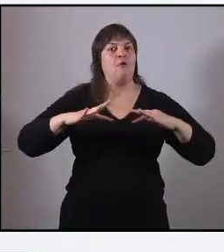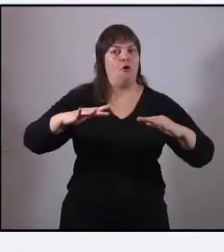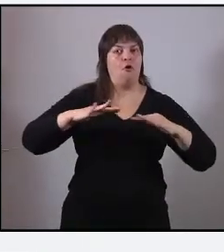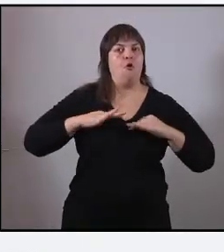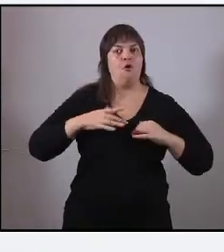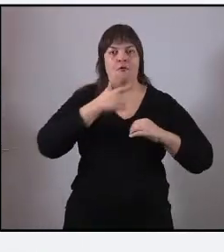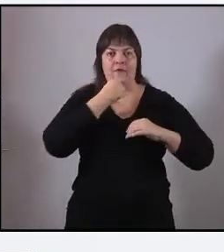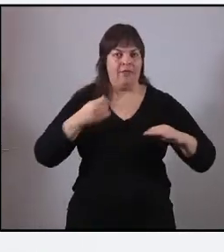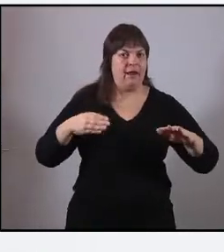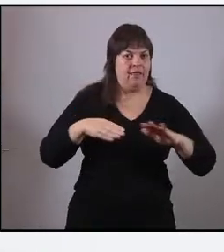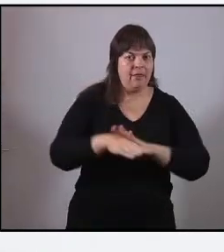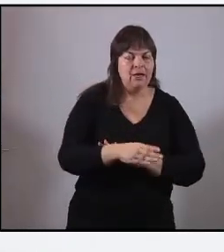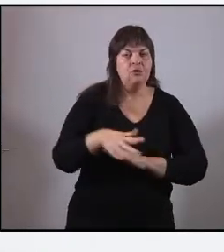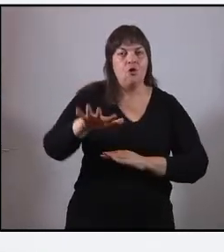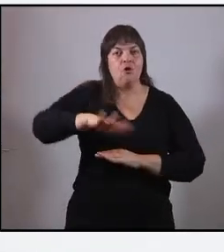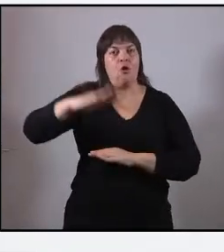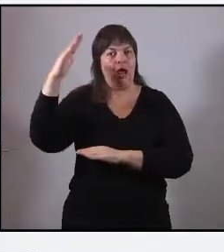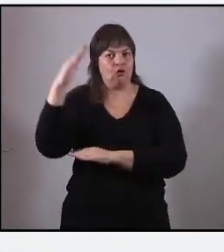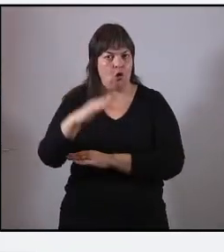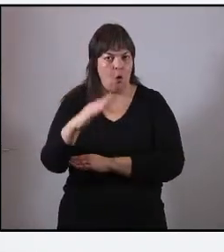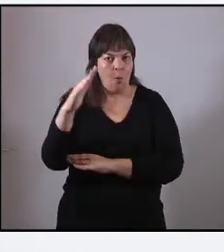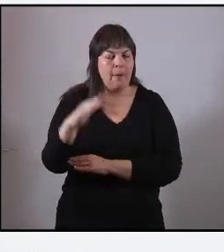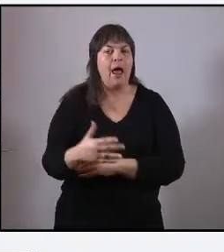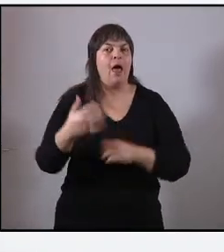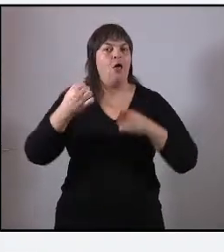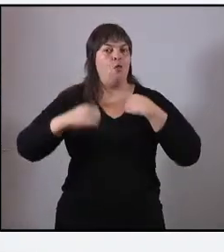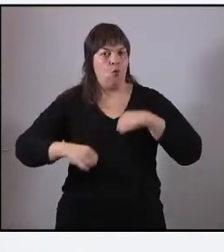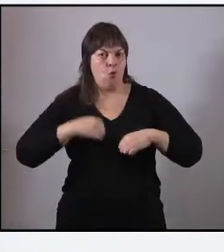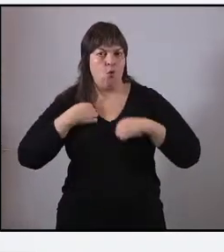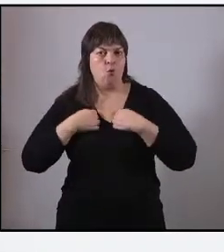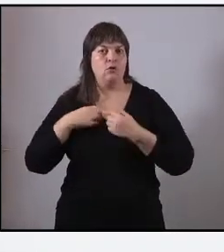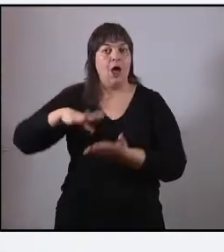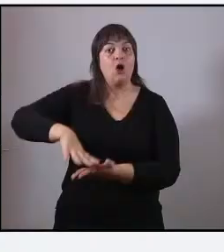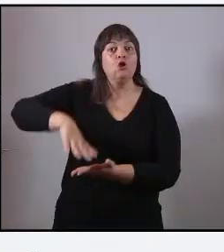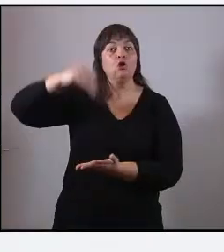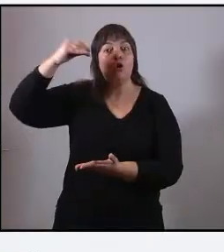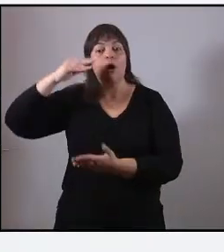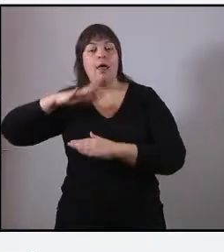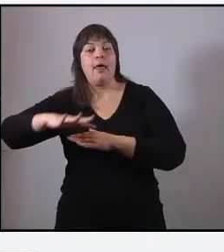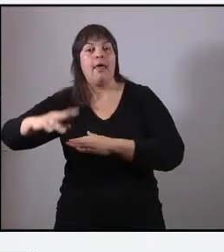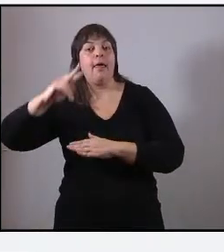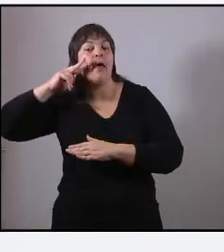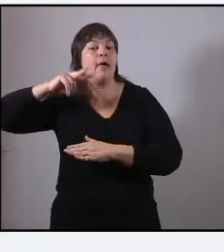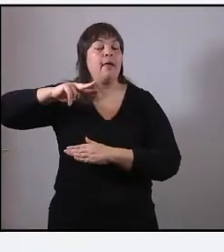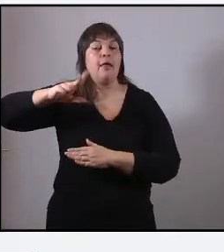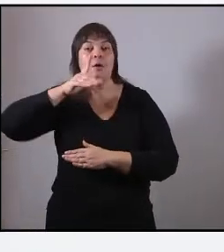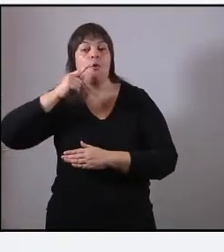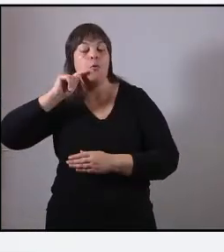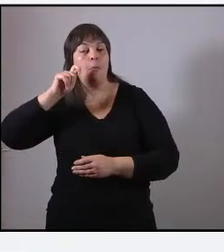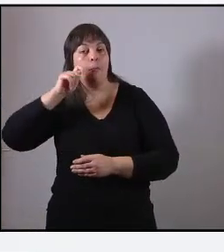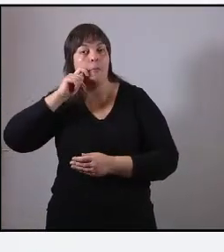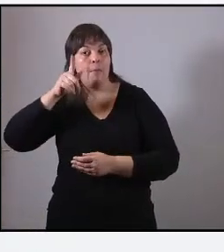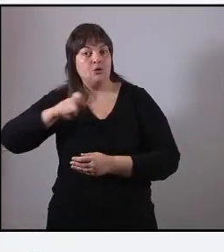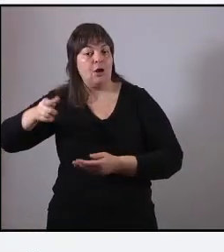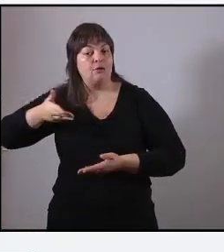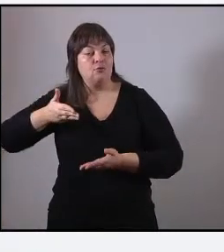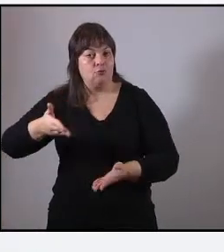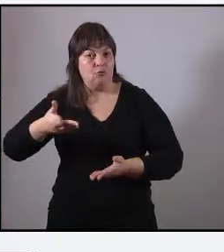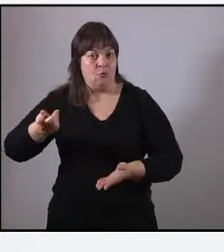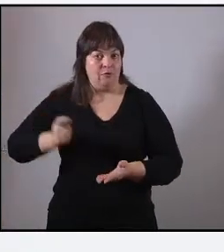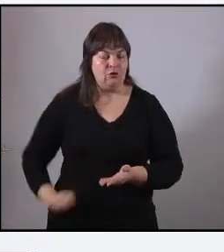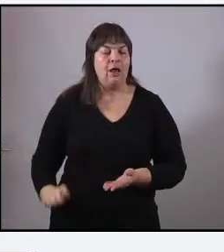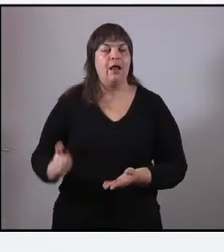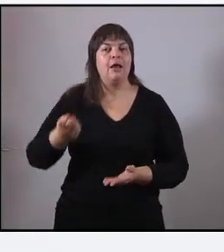vamos a instalar zonas de sombra, duchas y torres de vigilancia para los socorristas. En concreto, todas